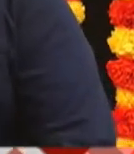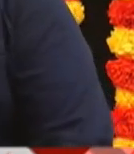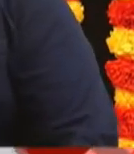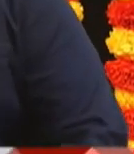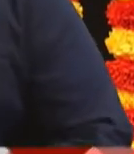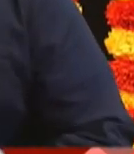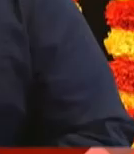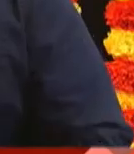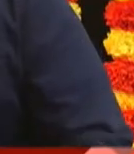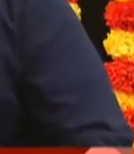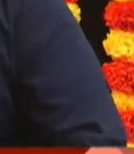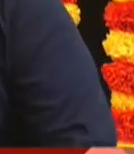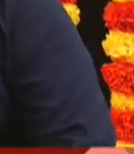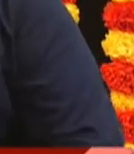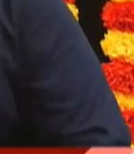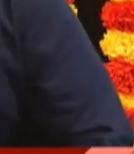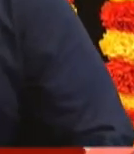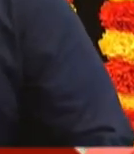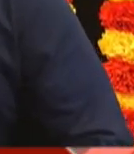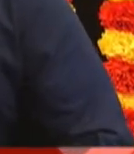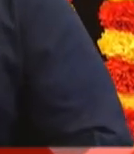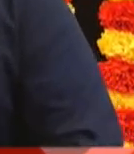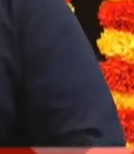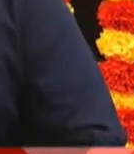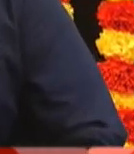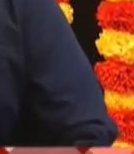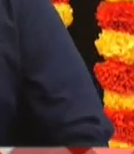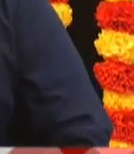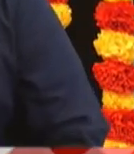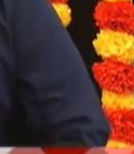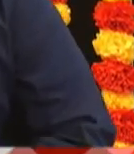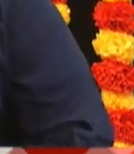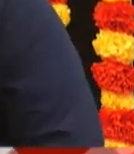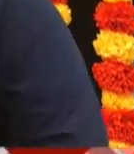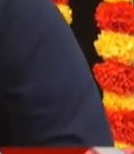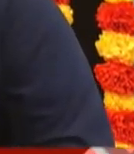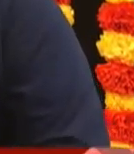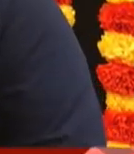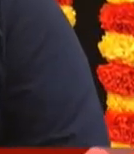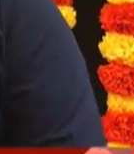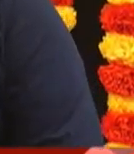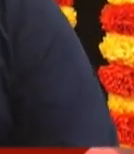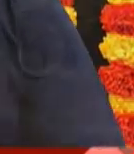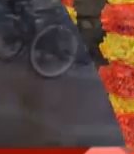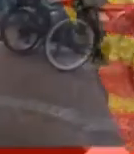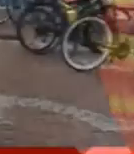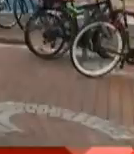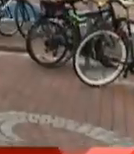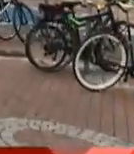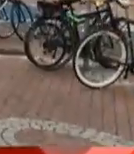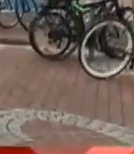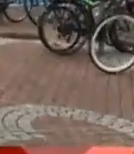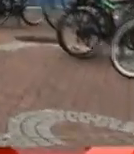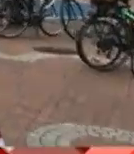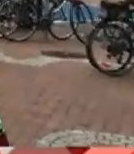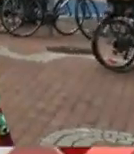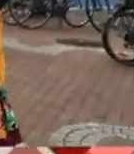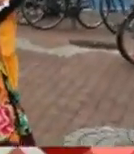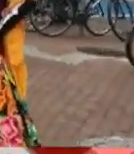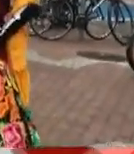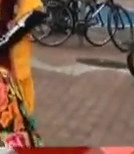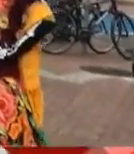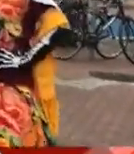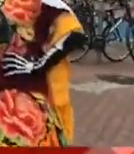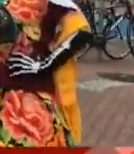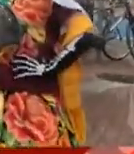una forma de marketing, como una forma comercial, sino como la forma cultural como se debe de hacer. Con este evento al que asistieron